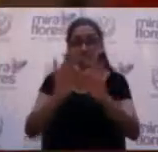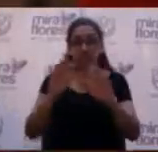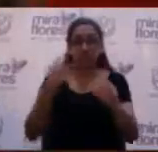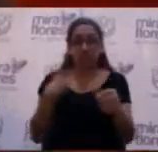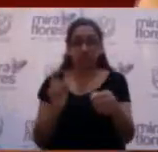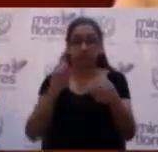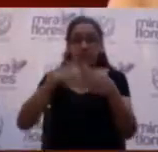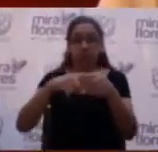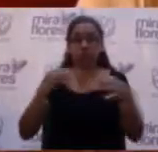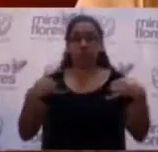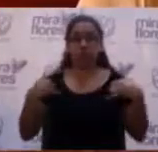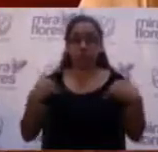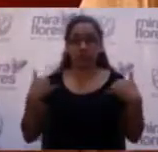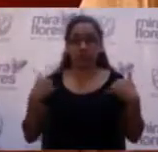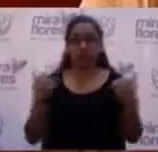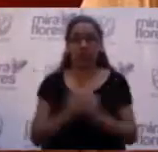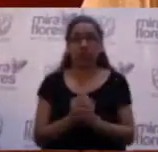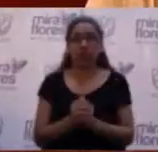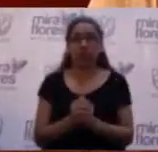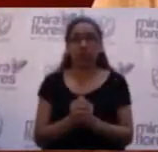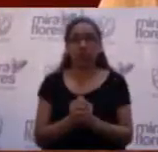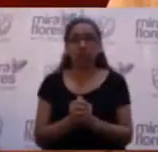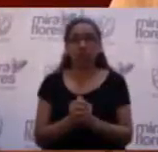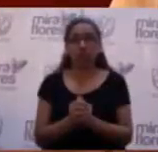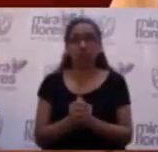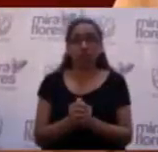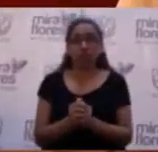de la juventud, además que es